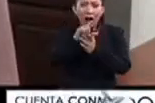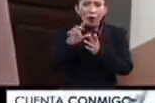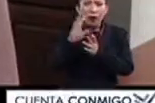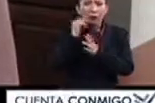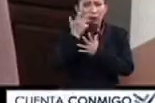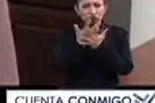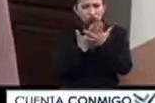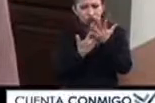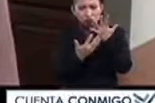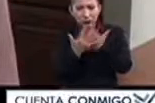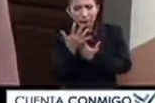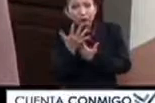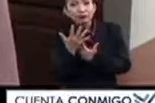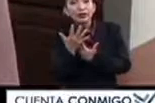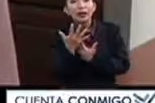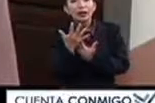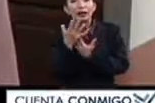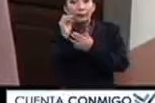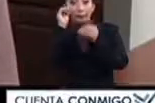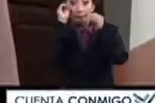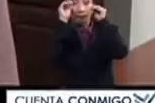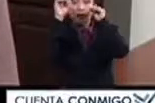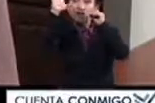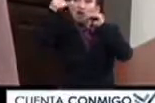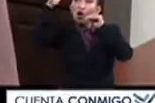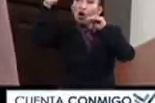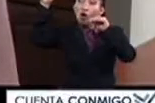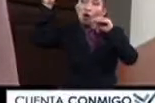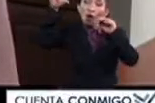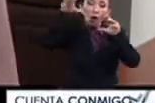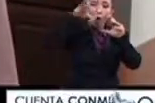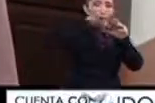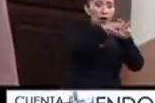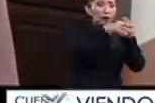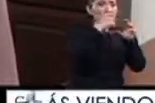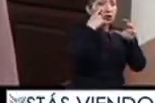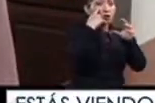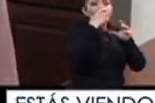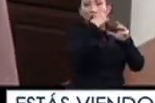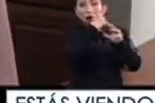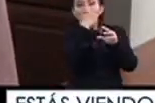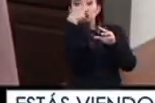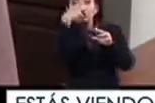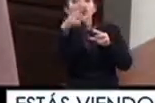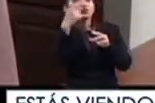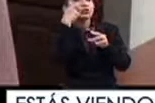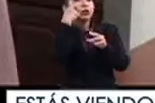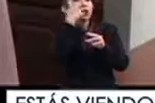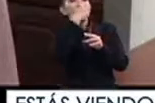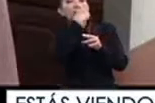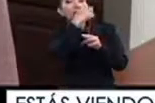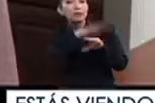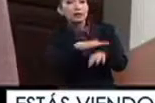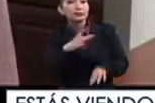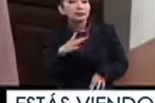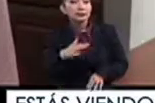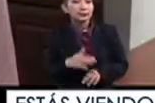los dedos, incrustaciones de sol atadas a los ojos, tus ojos sobre